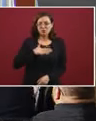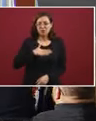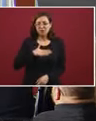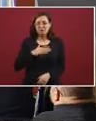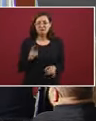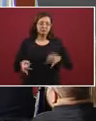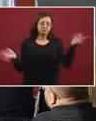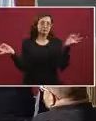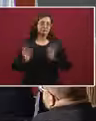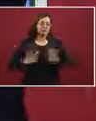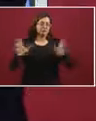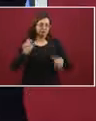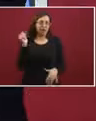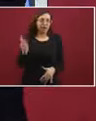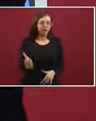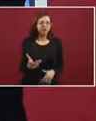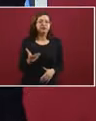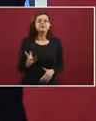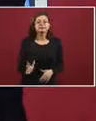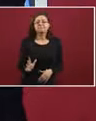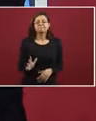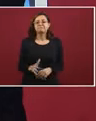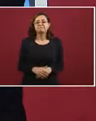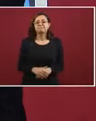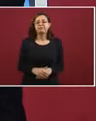una emergencia, realizamos